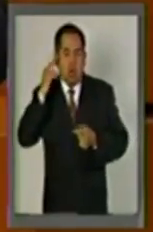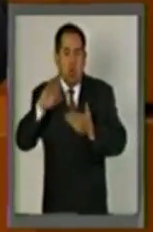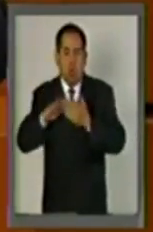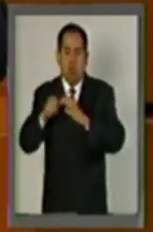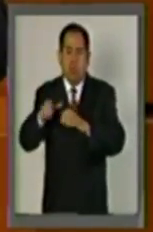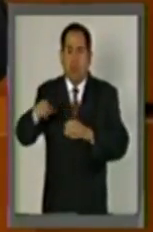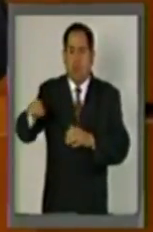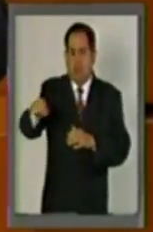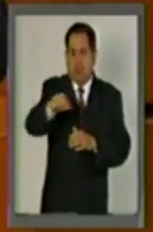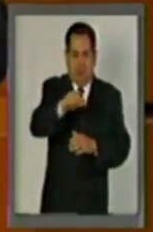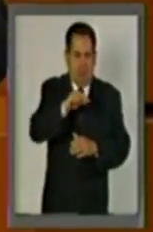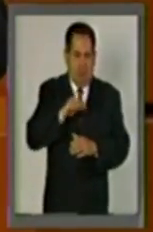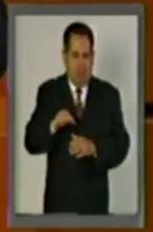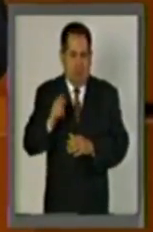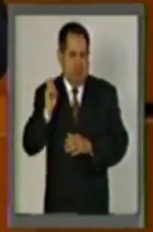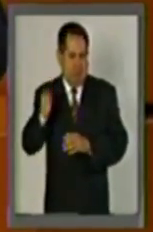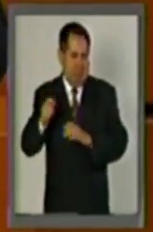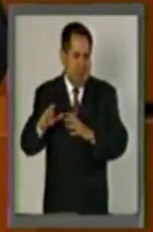comunitarias